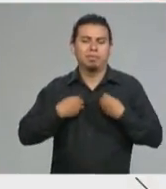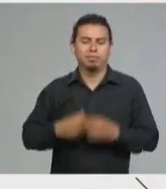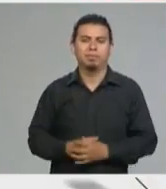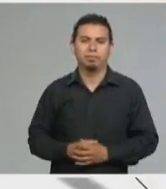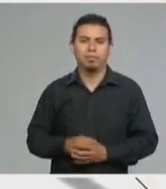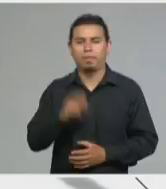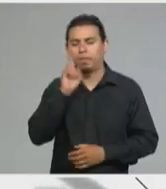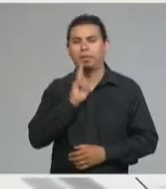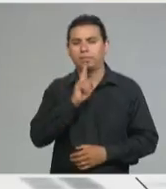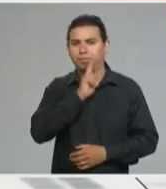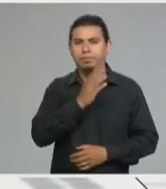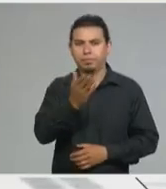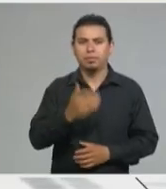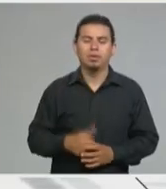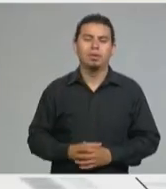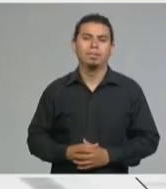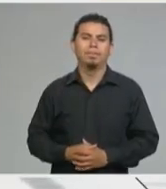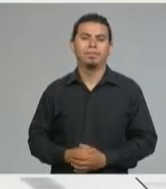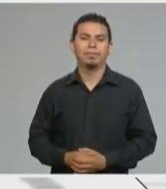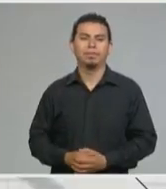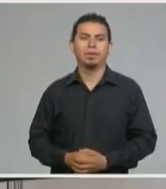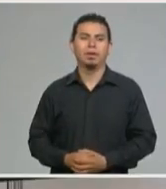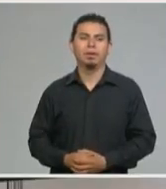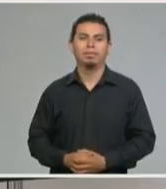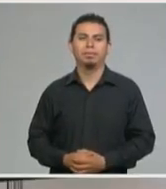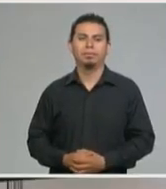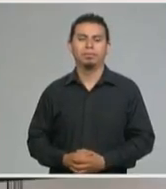En la opinión de...